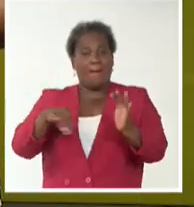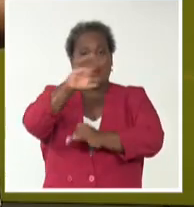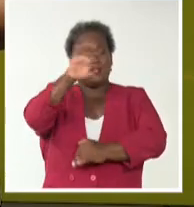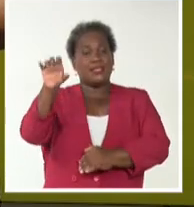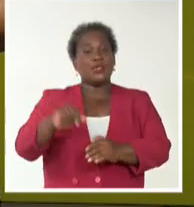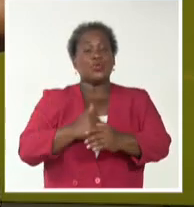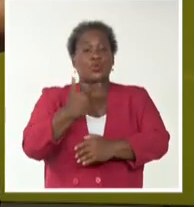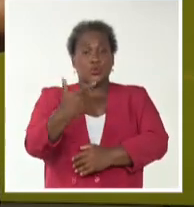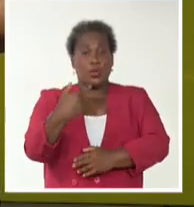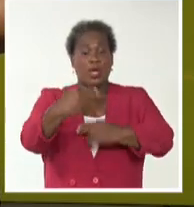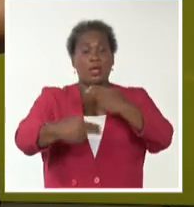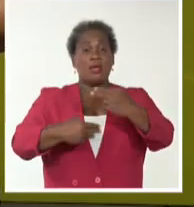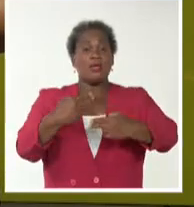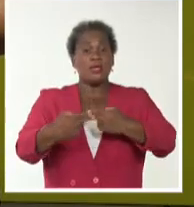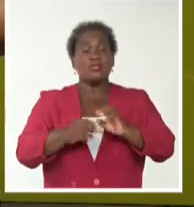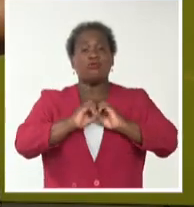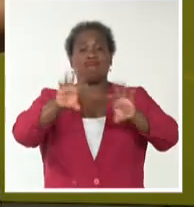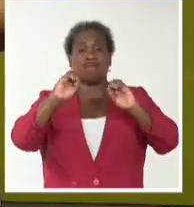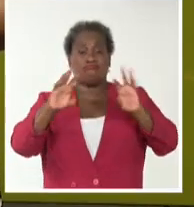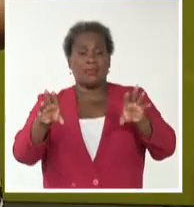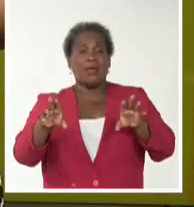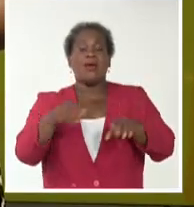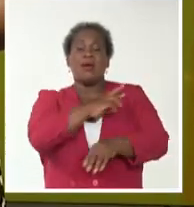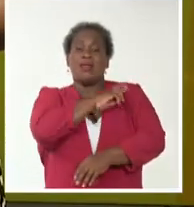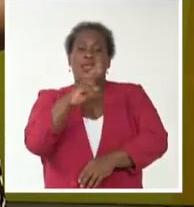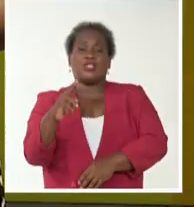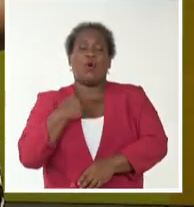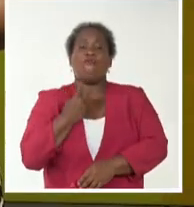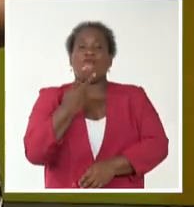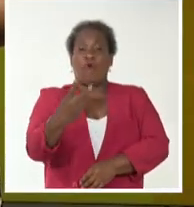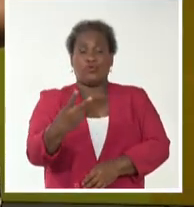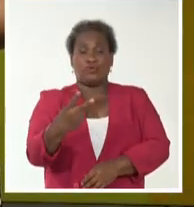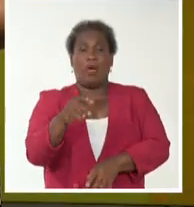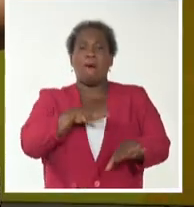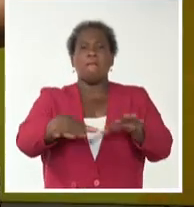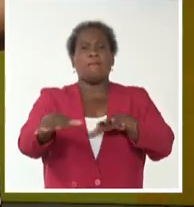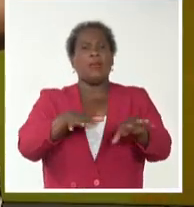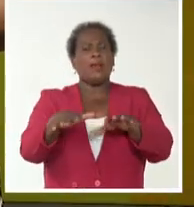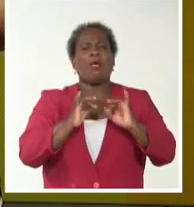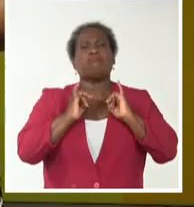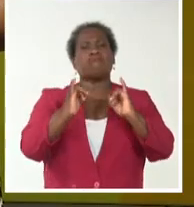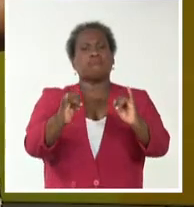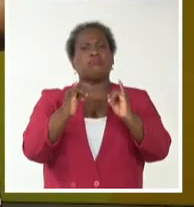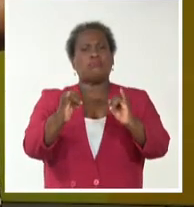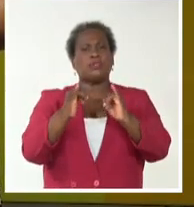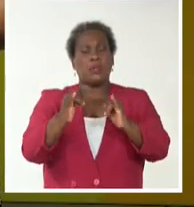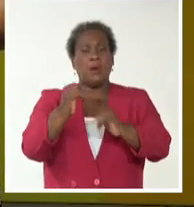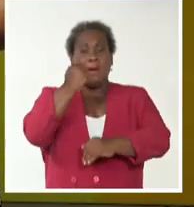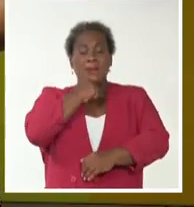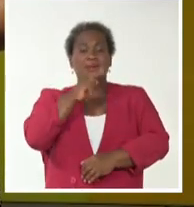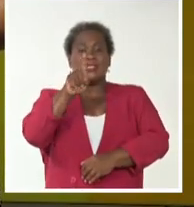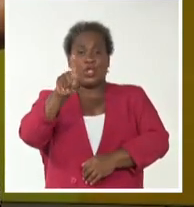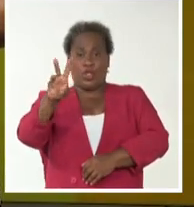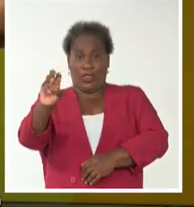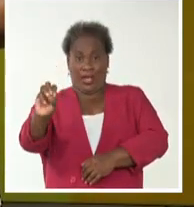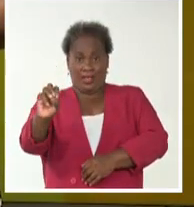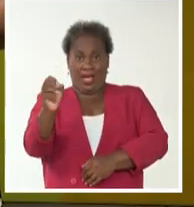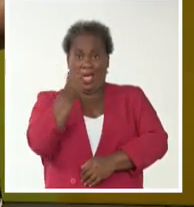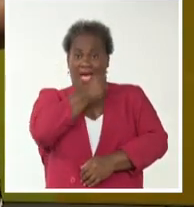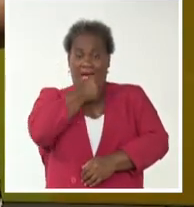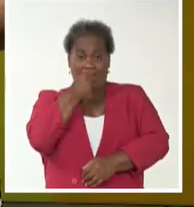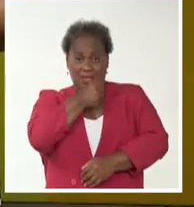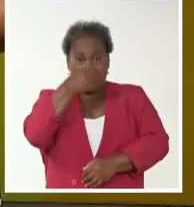la campaña de comunicación La Razón de Mi Voz, una serie de cápsulas a través de las cuales más de 130 artistas cubanos de